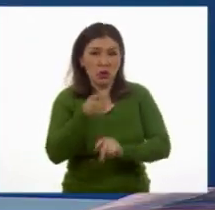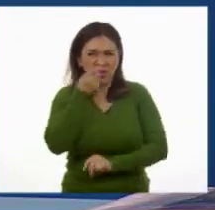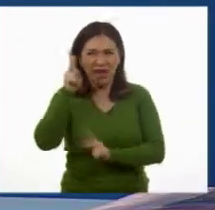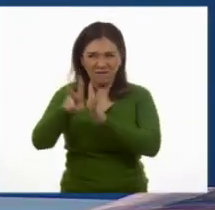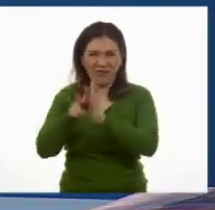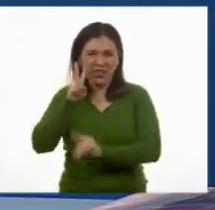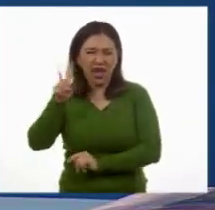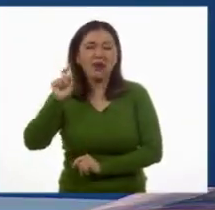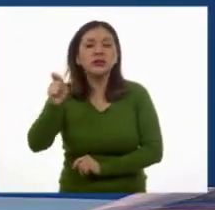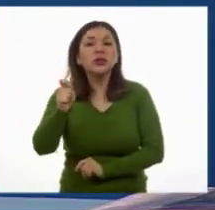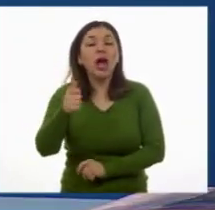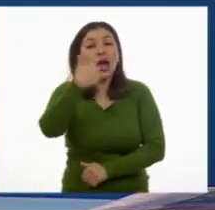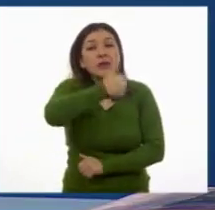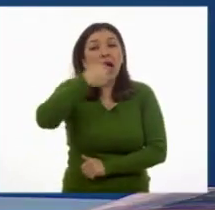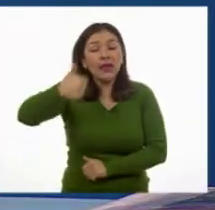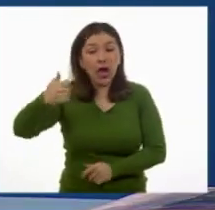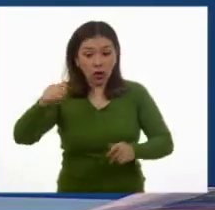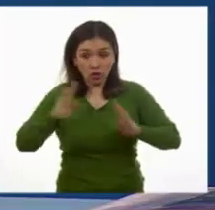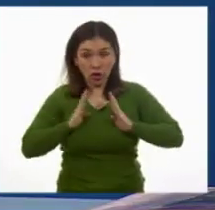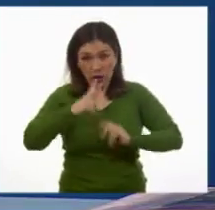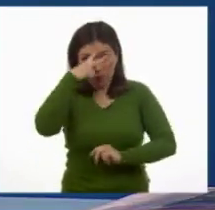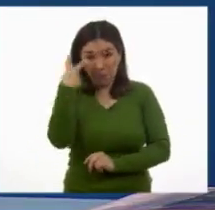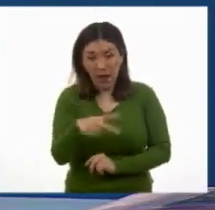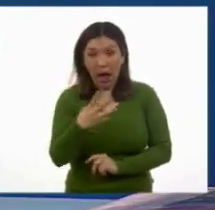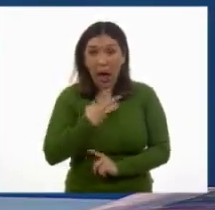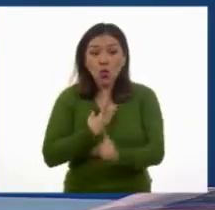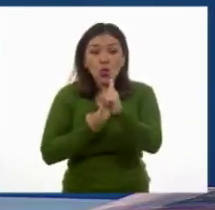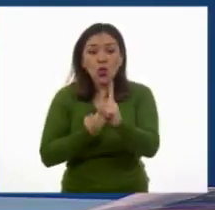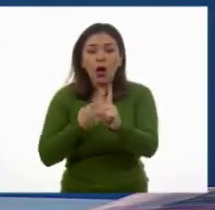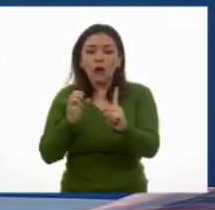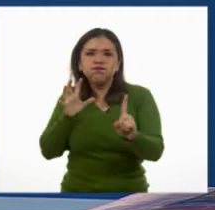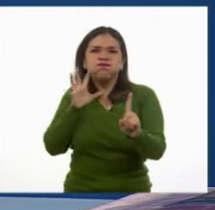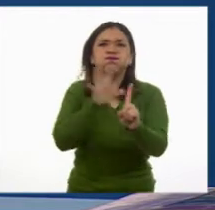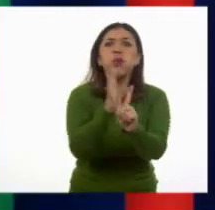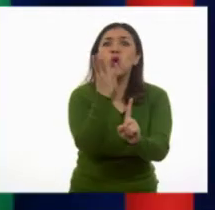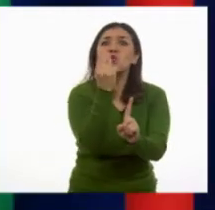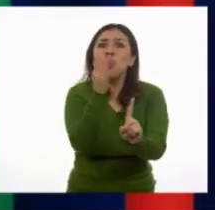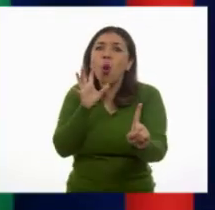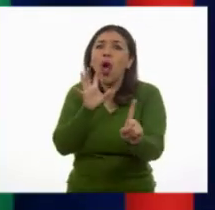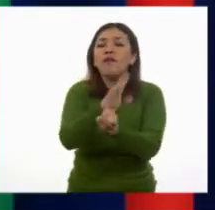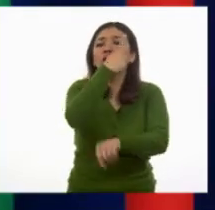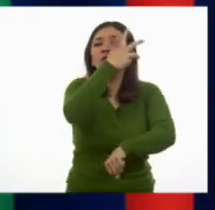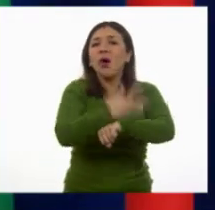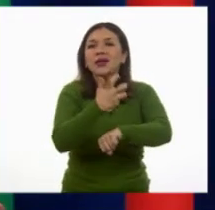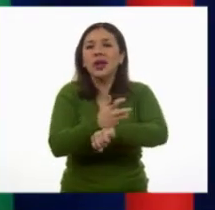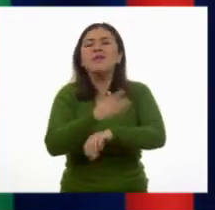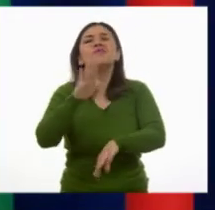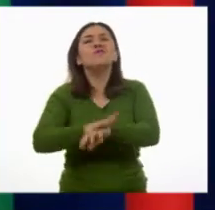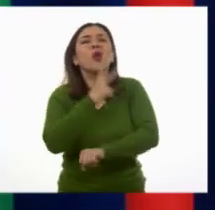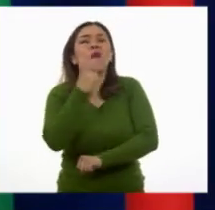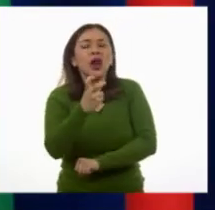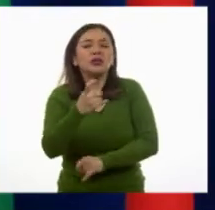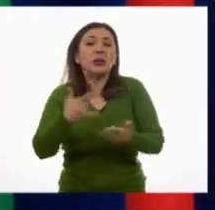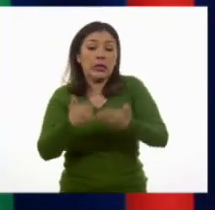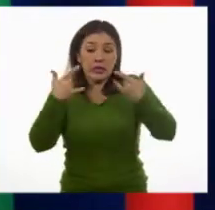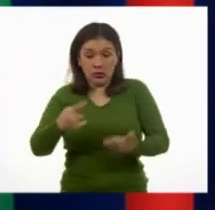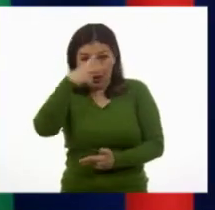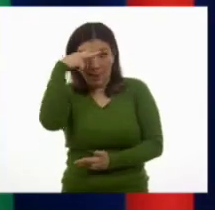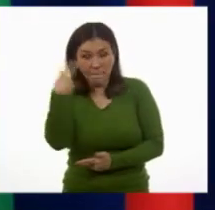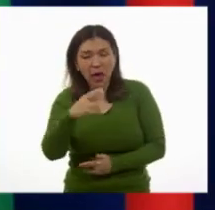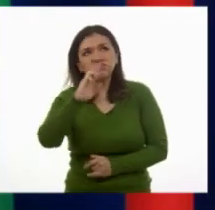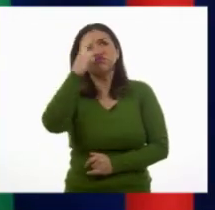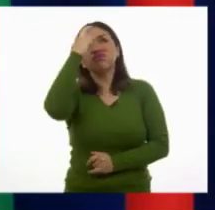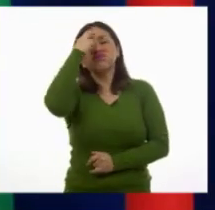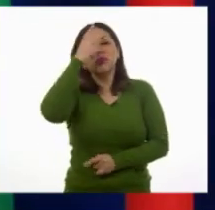en el video, por cada soldado mexicano había 9 soldados estadounidenses. Es por esta razón que en nuestra historia recordamos